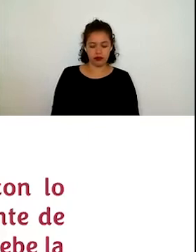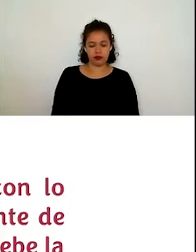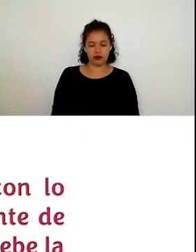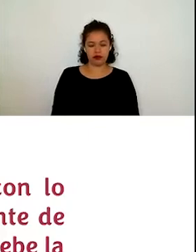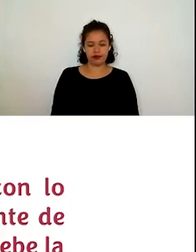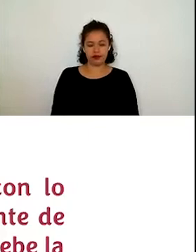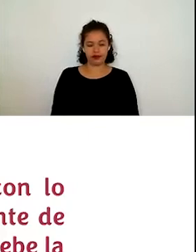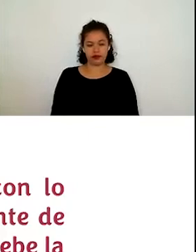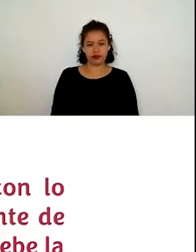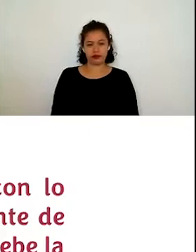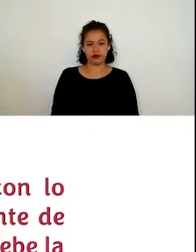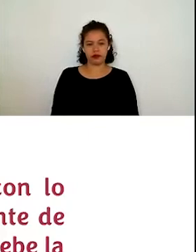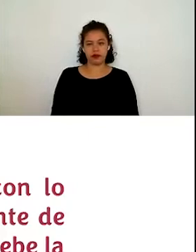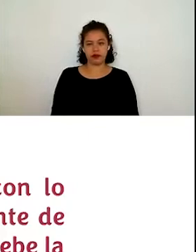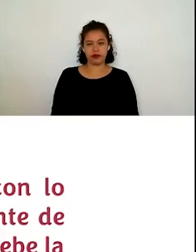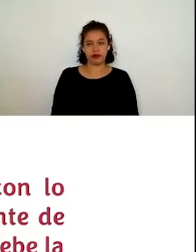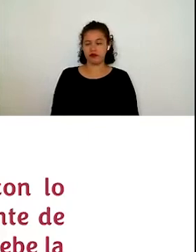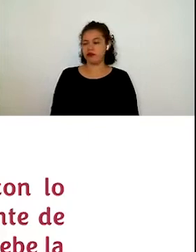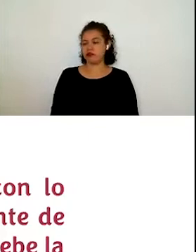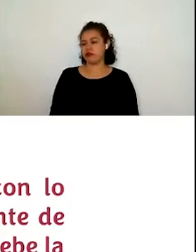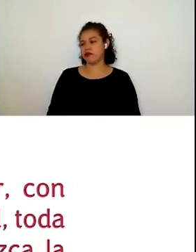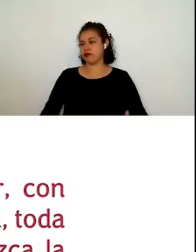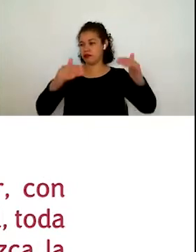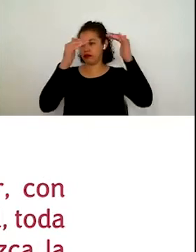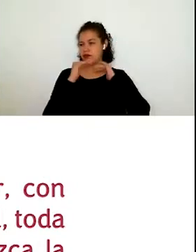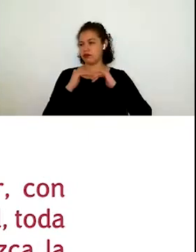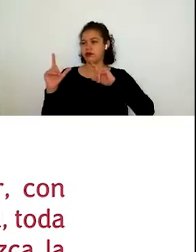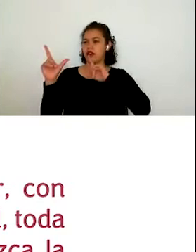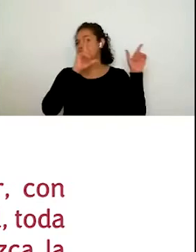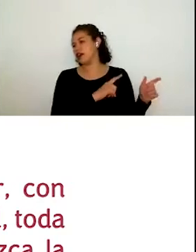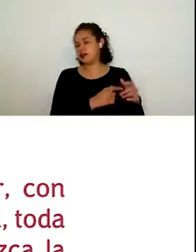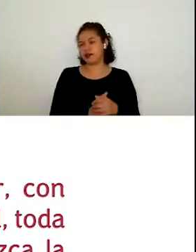Las siguientes láminas, por favor, Ruth.